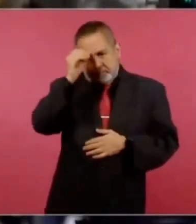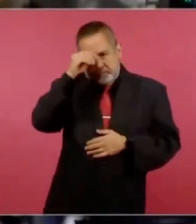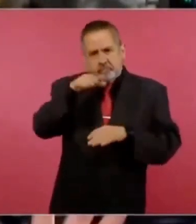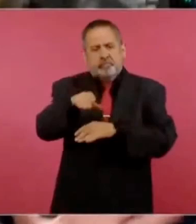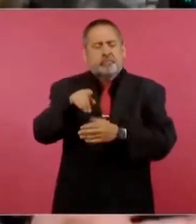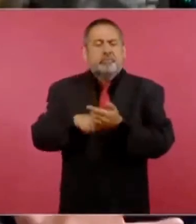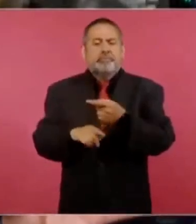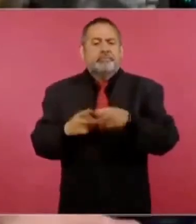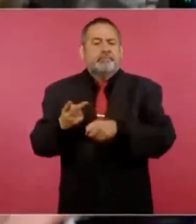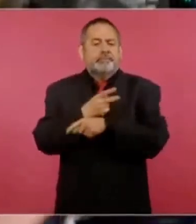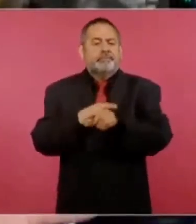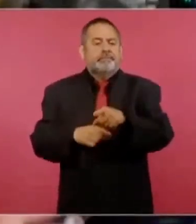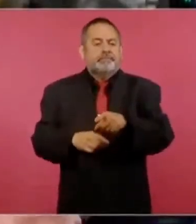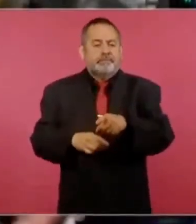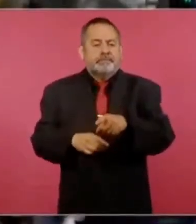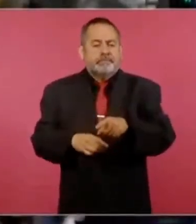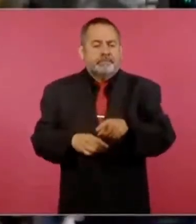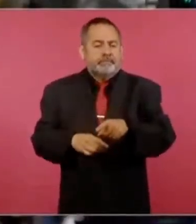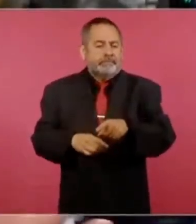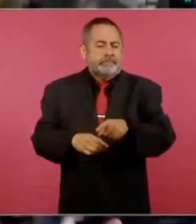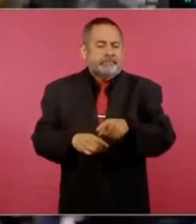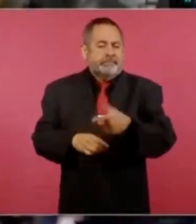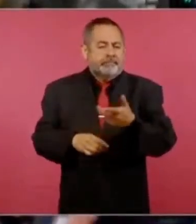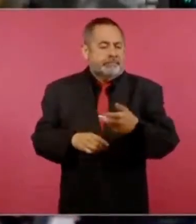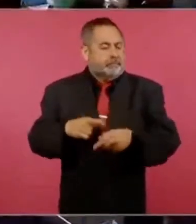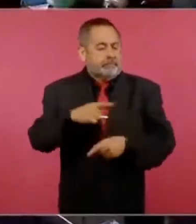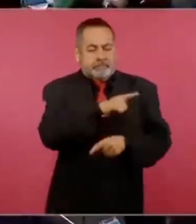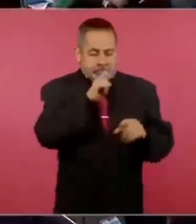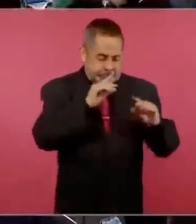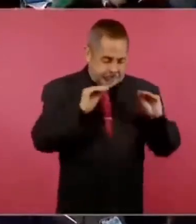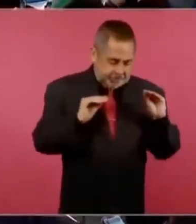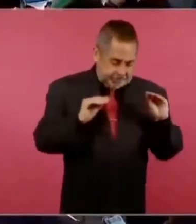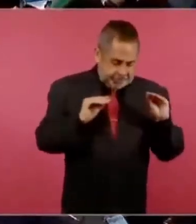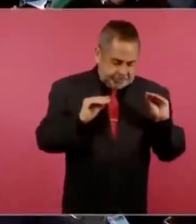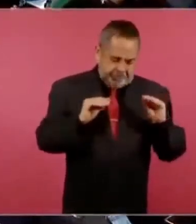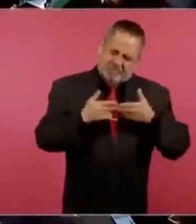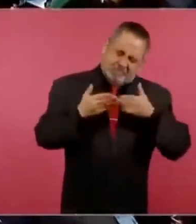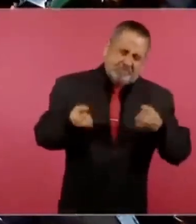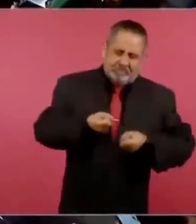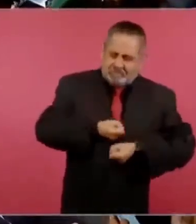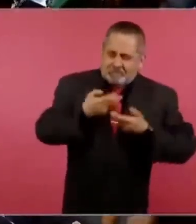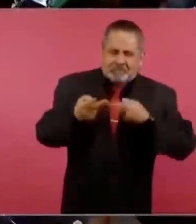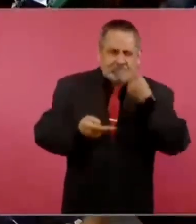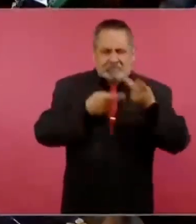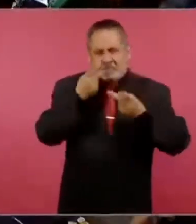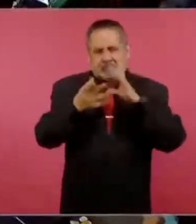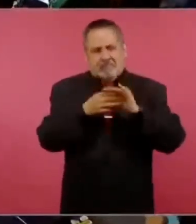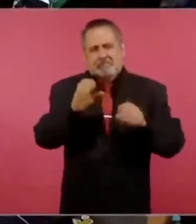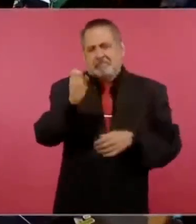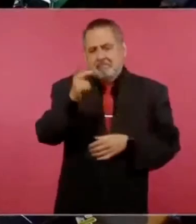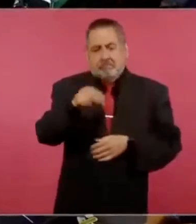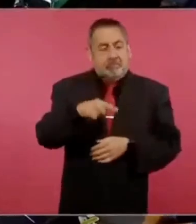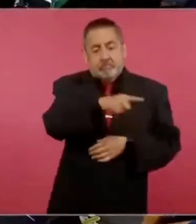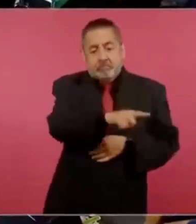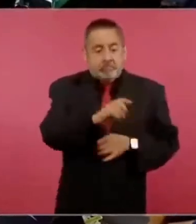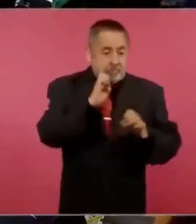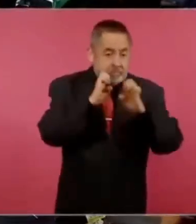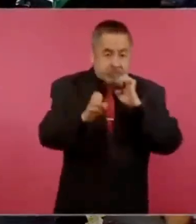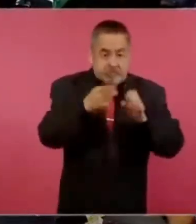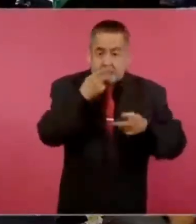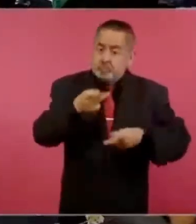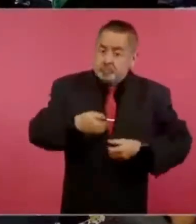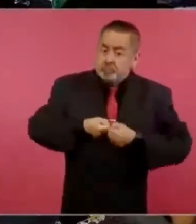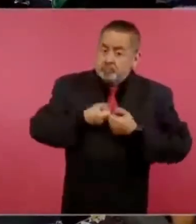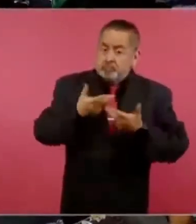sobre este silencio que ya rompió el expresidente Peña. Platica en esta entrevista que